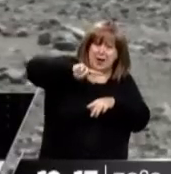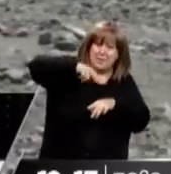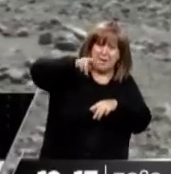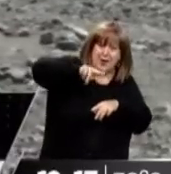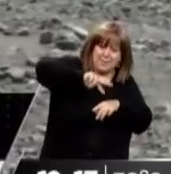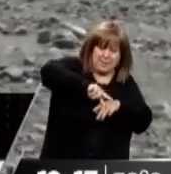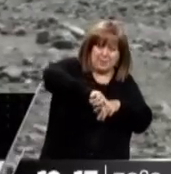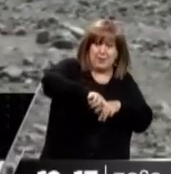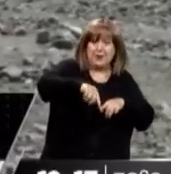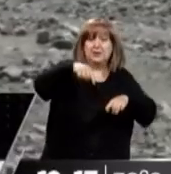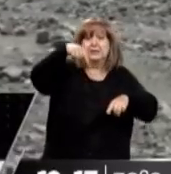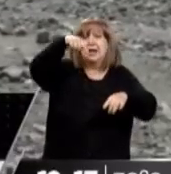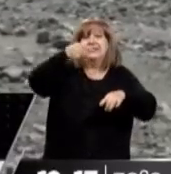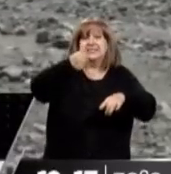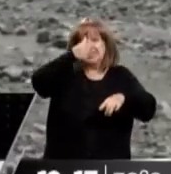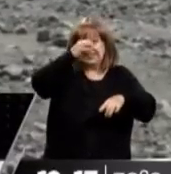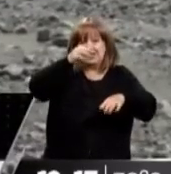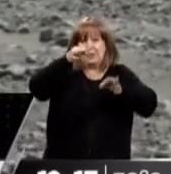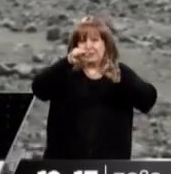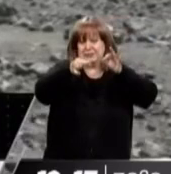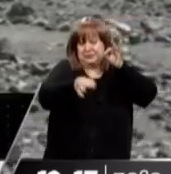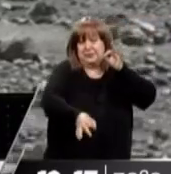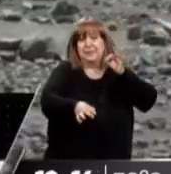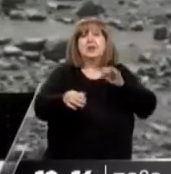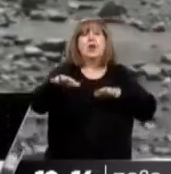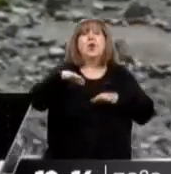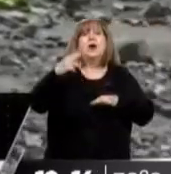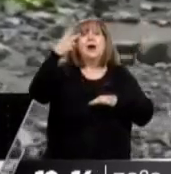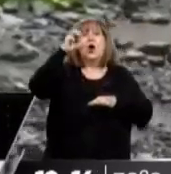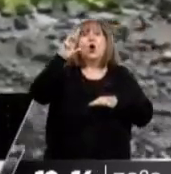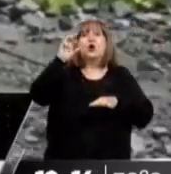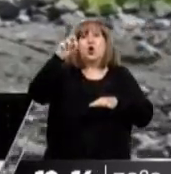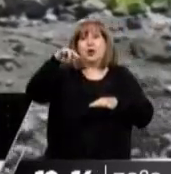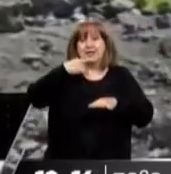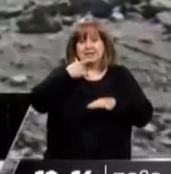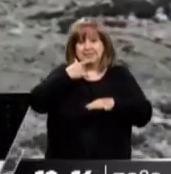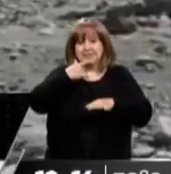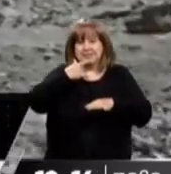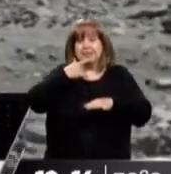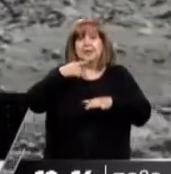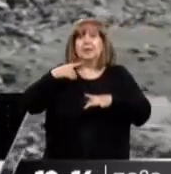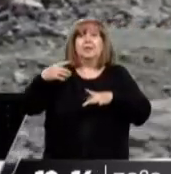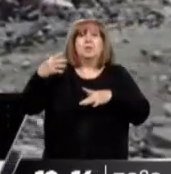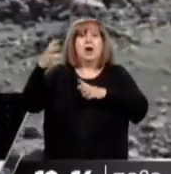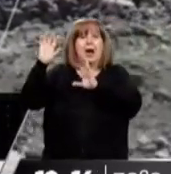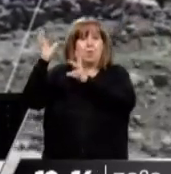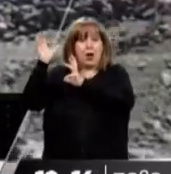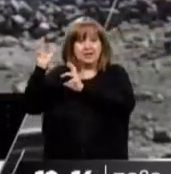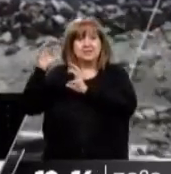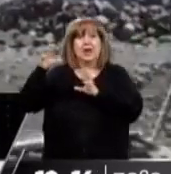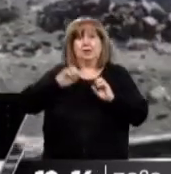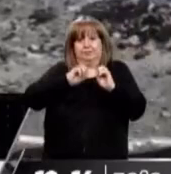de Horcones, ahí lo asistió la ambulancia del SEC y lo trasladó hasta el hospital local de acá de Ushuaia. Fue asistido por